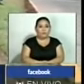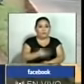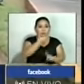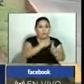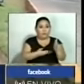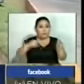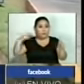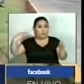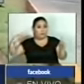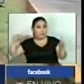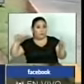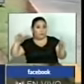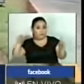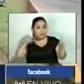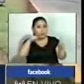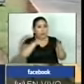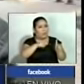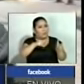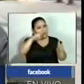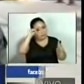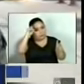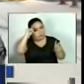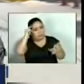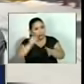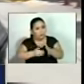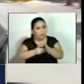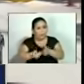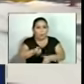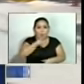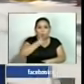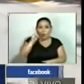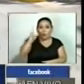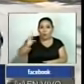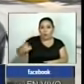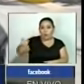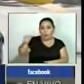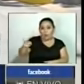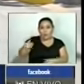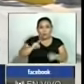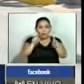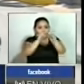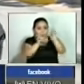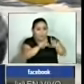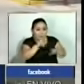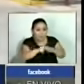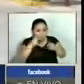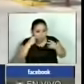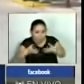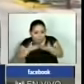Hans Ramírez empezó a ejercer su carrera como reportero hace un año en el medio digital Nicaragua